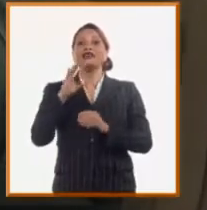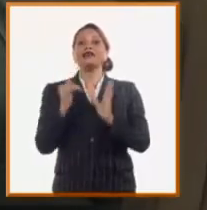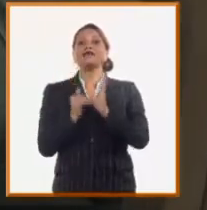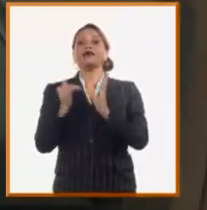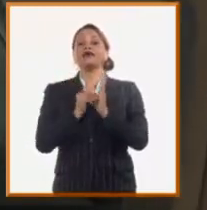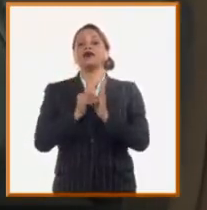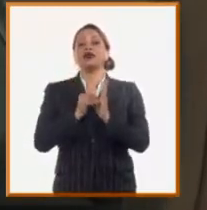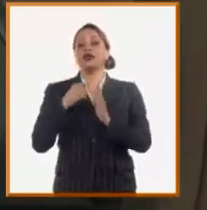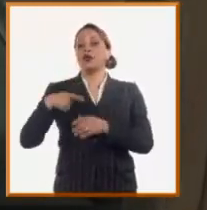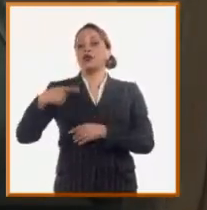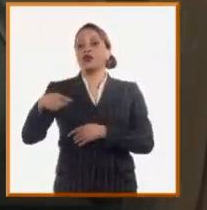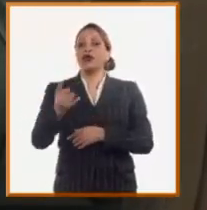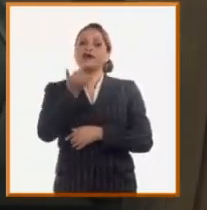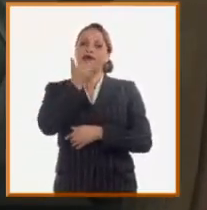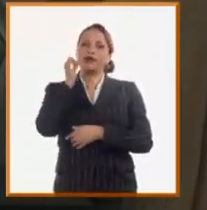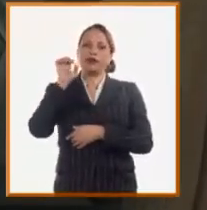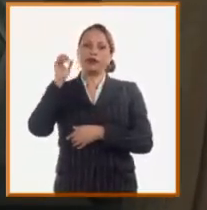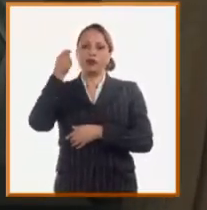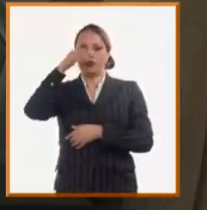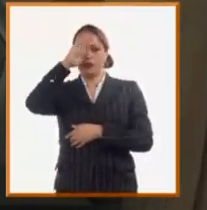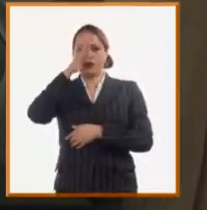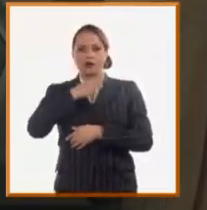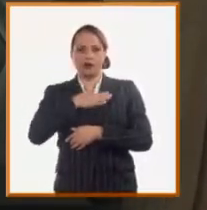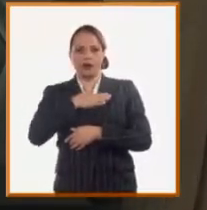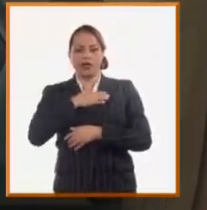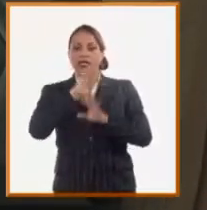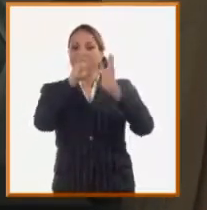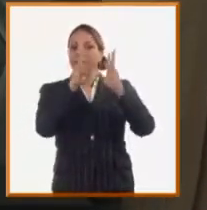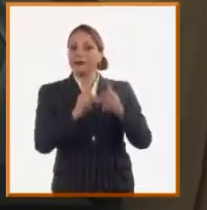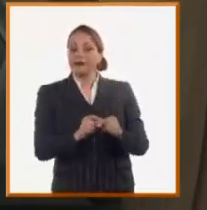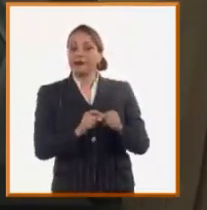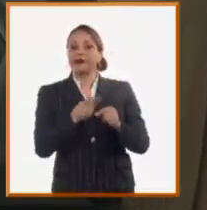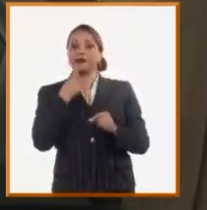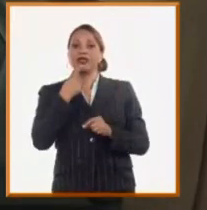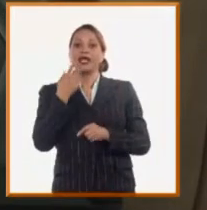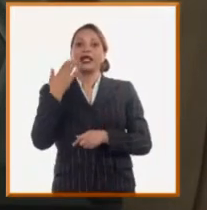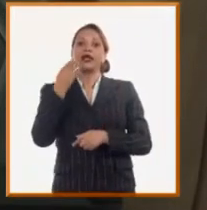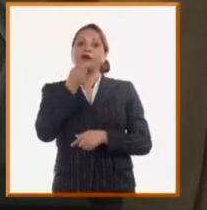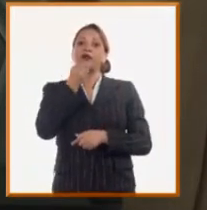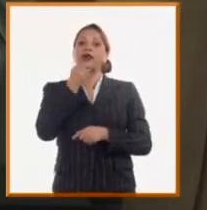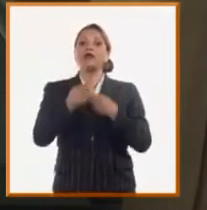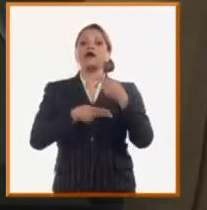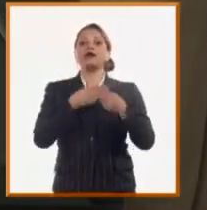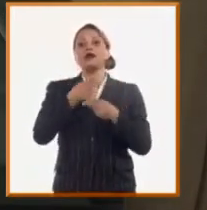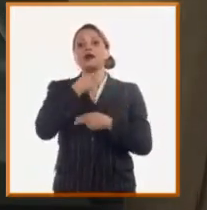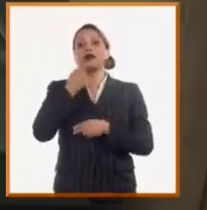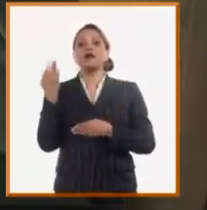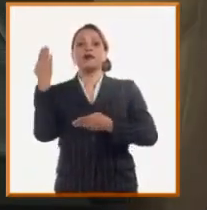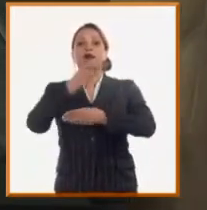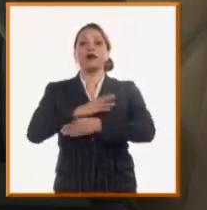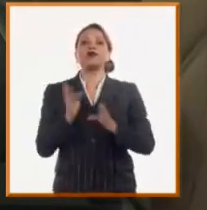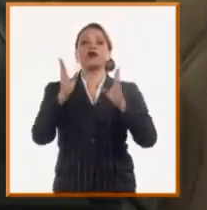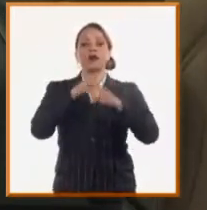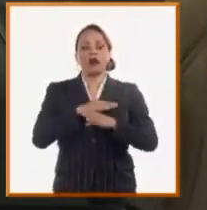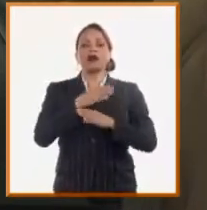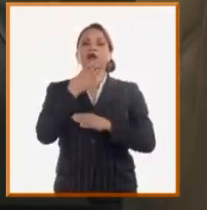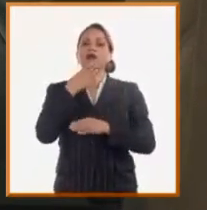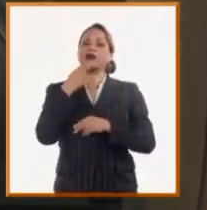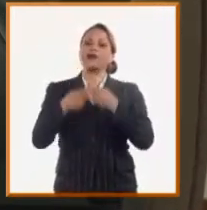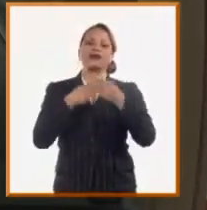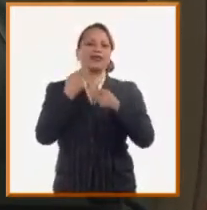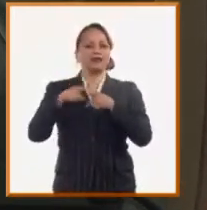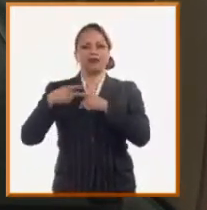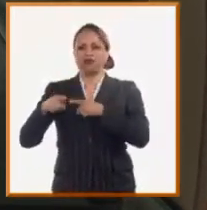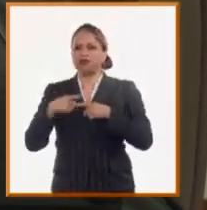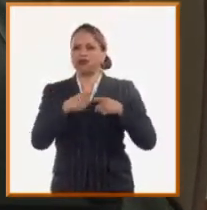afecta a la economía cubana. Y está el cálculo también de cuánto hubiéramos podido hacer si no hubiéramos tenido afectaciones del bloqueo. Esa es